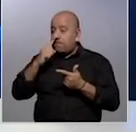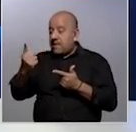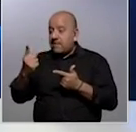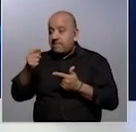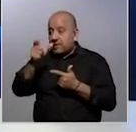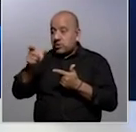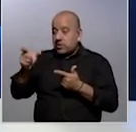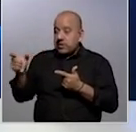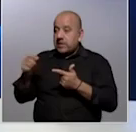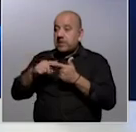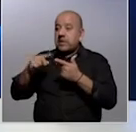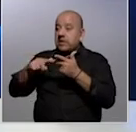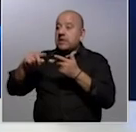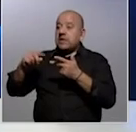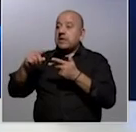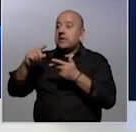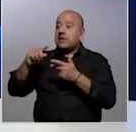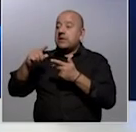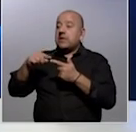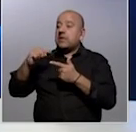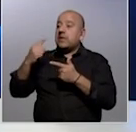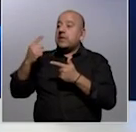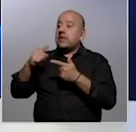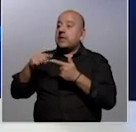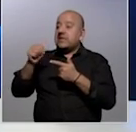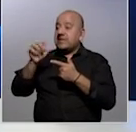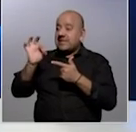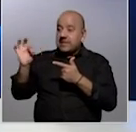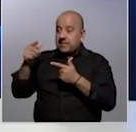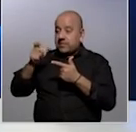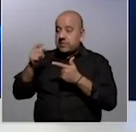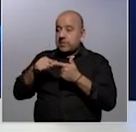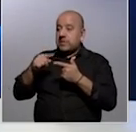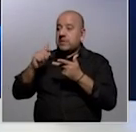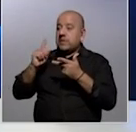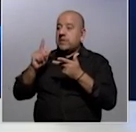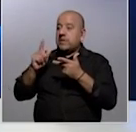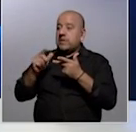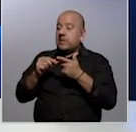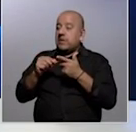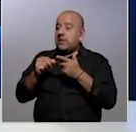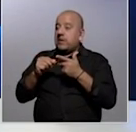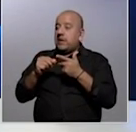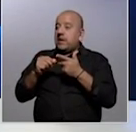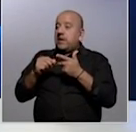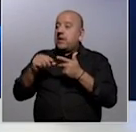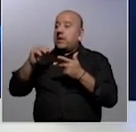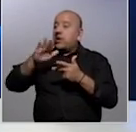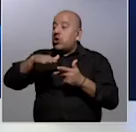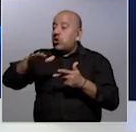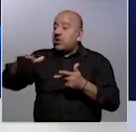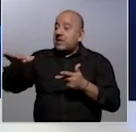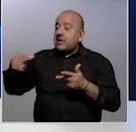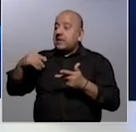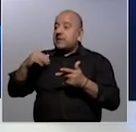en el segundo unas 600 y luego tenemos este los niños niñas